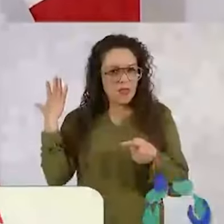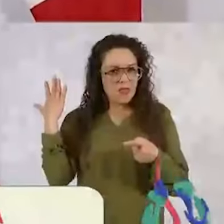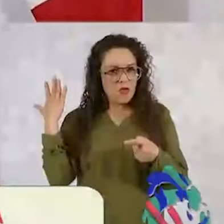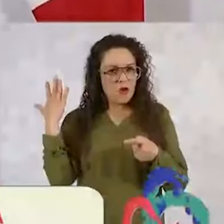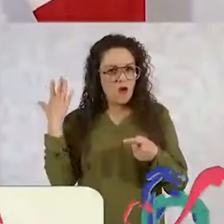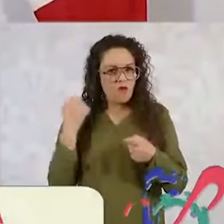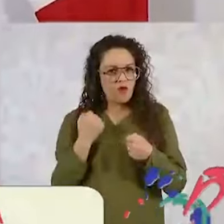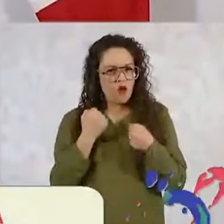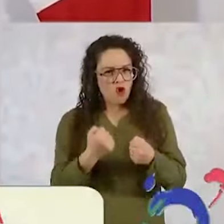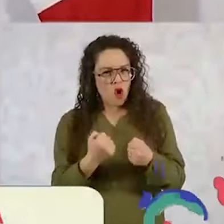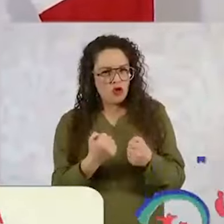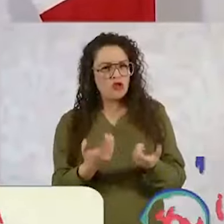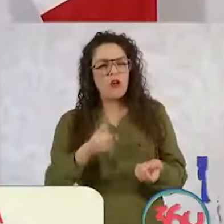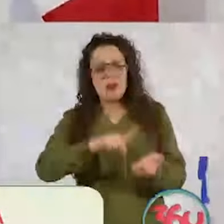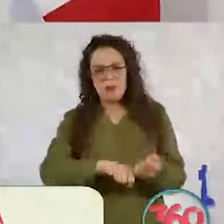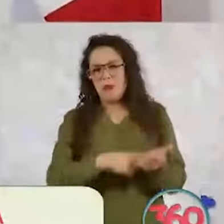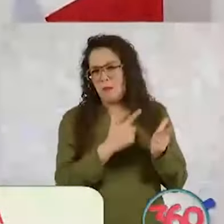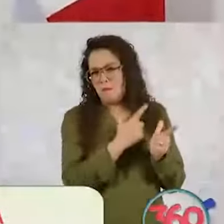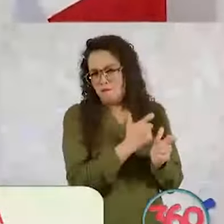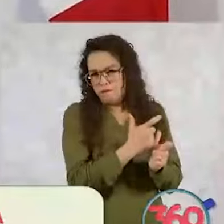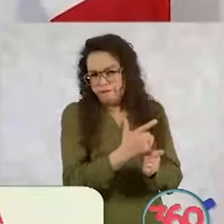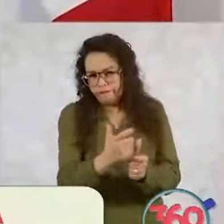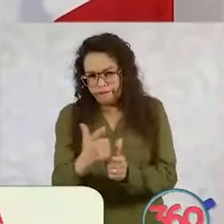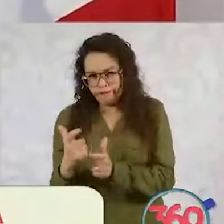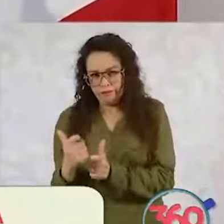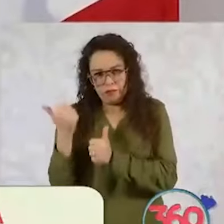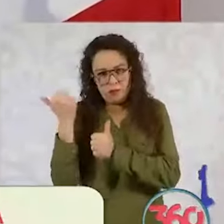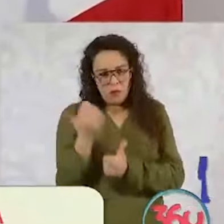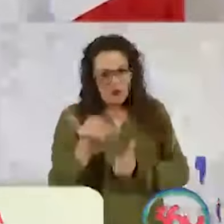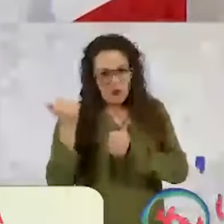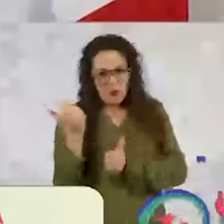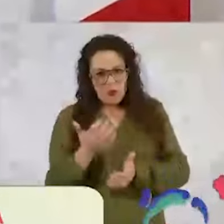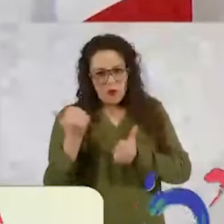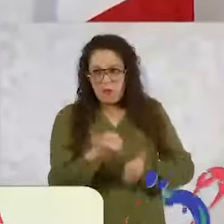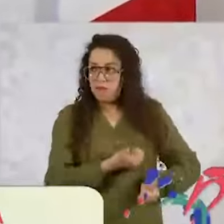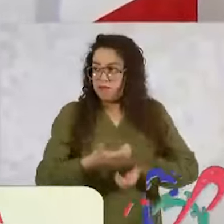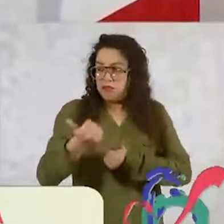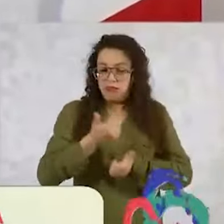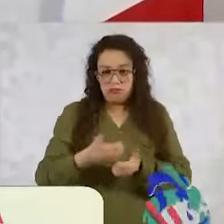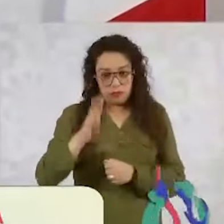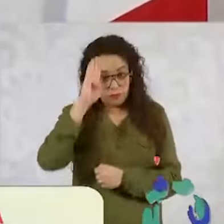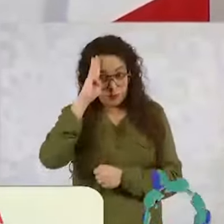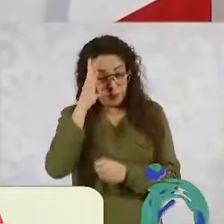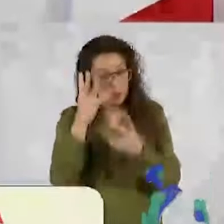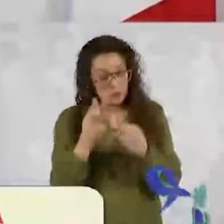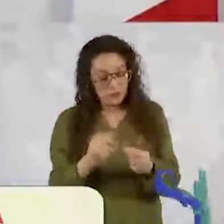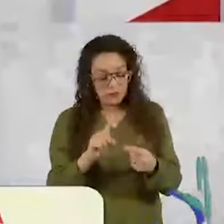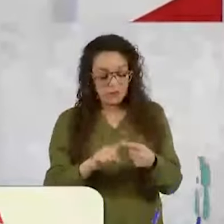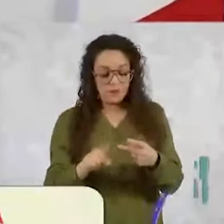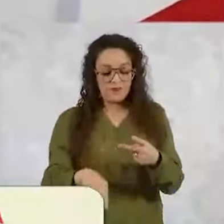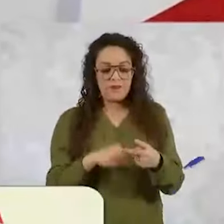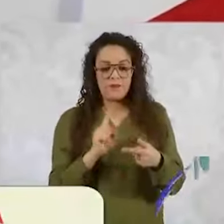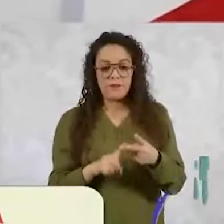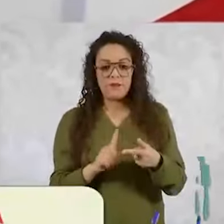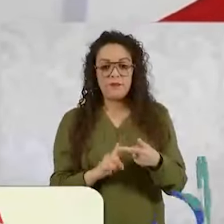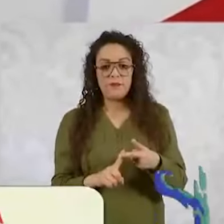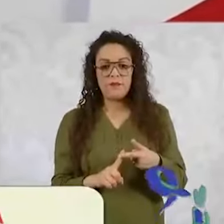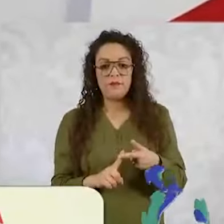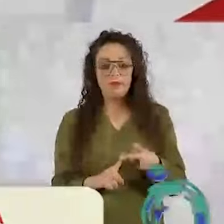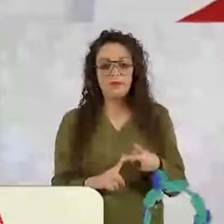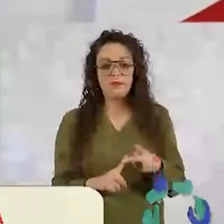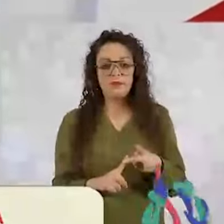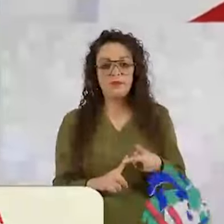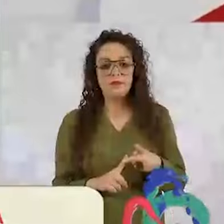relacionada con la construcción de estos eh espacios de